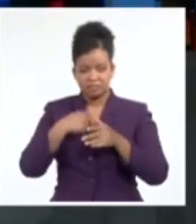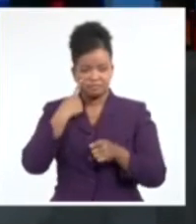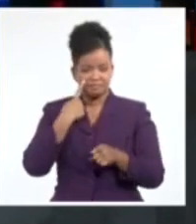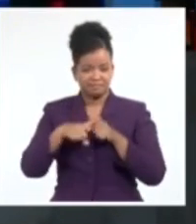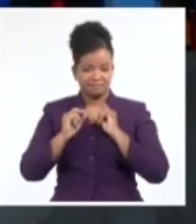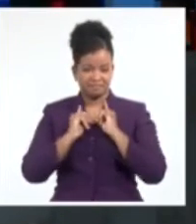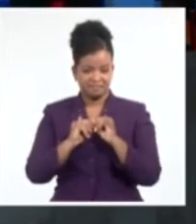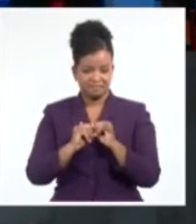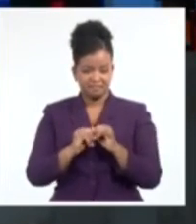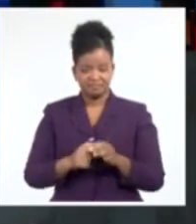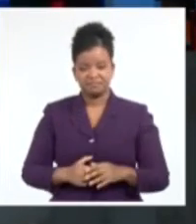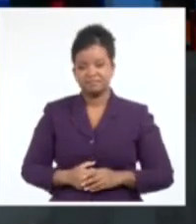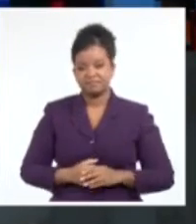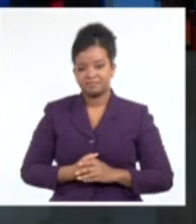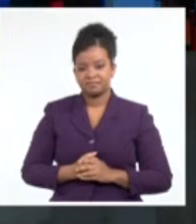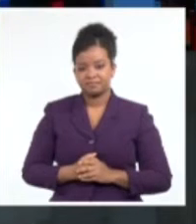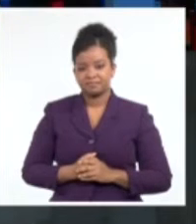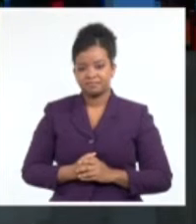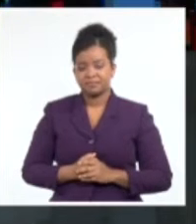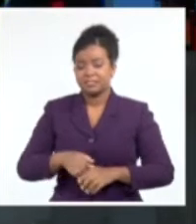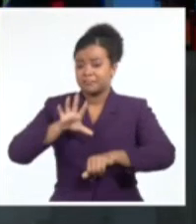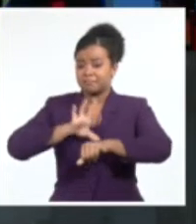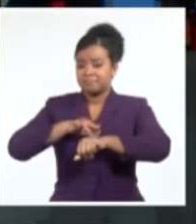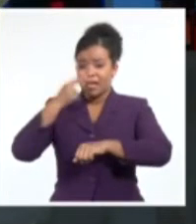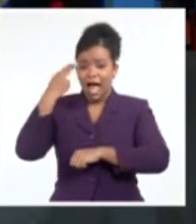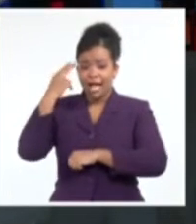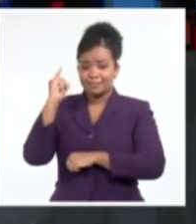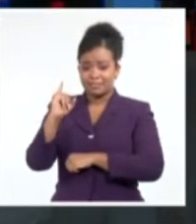tenemos más. Los casos de cólera en Haití siguen en alza.